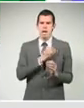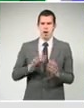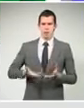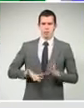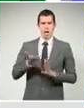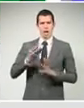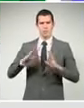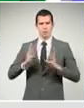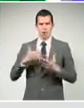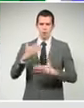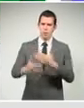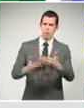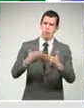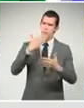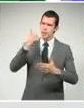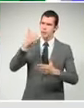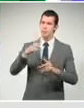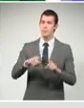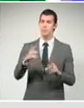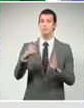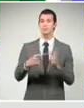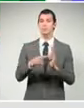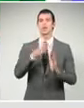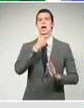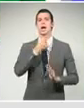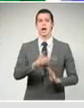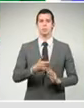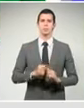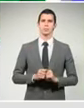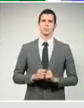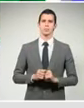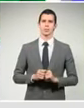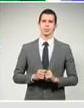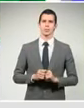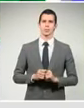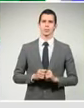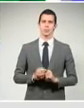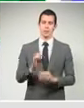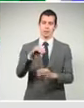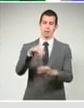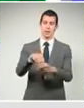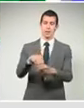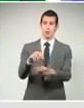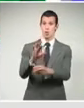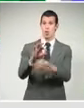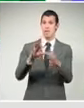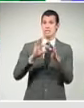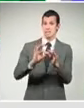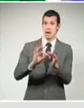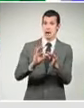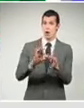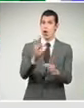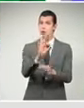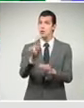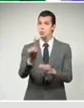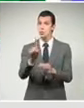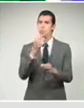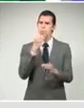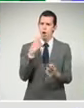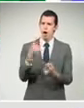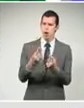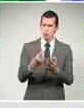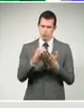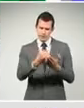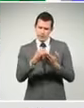hecho, un número de ellos evolucionan y finalmente salen de alta, se recuperan, pero de